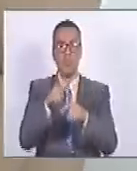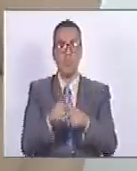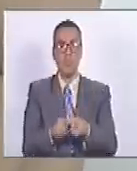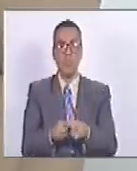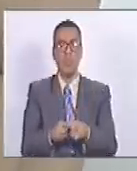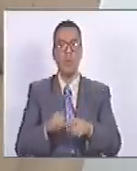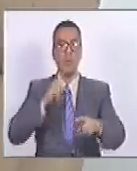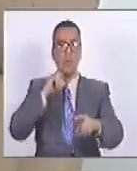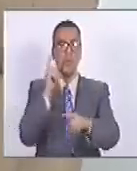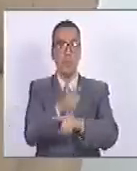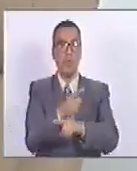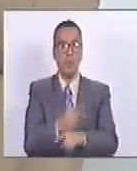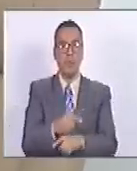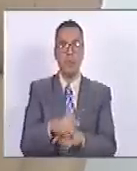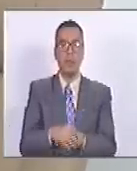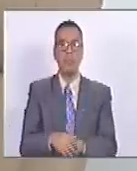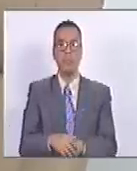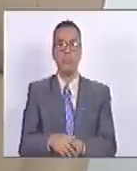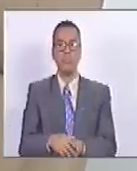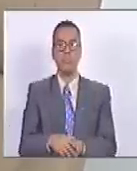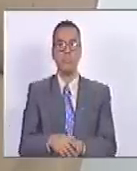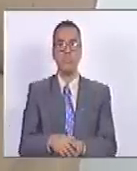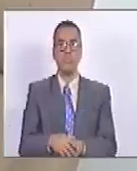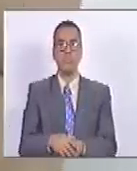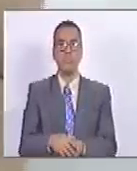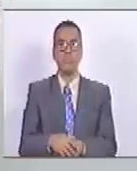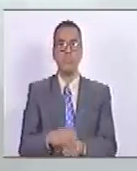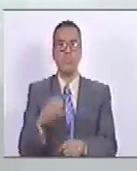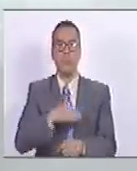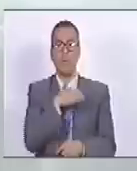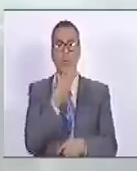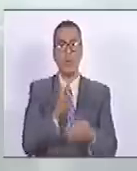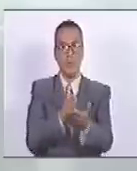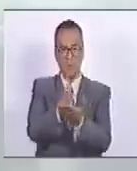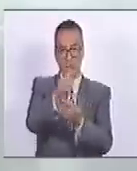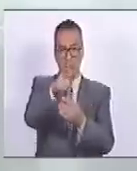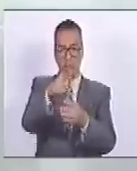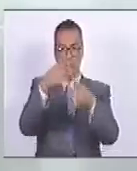perdonado por ser rey emérito. Hombre, no está en el